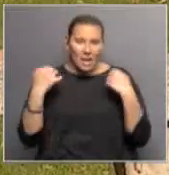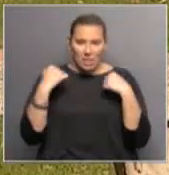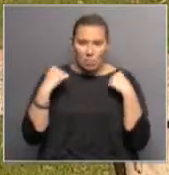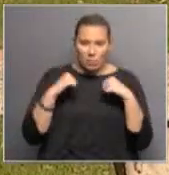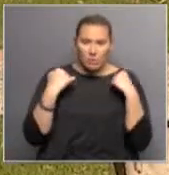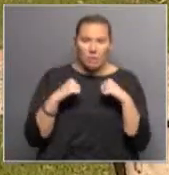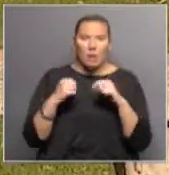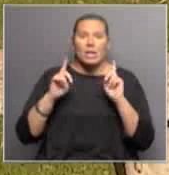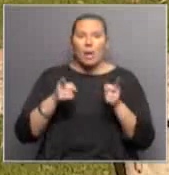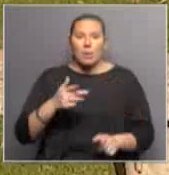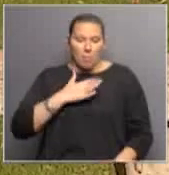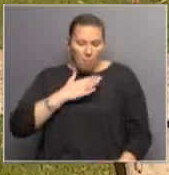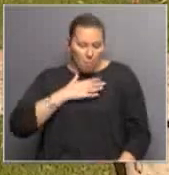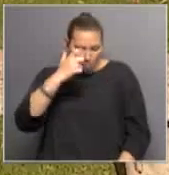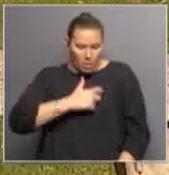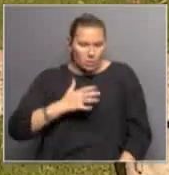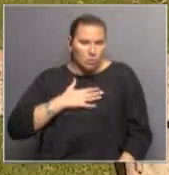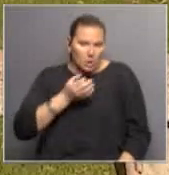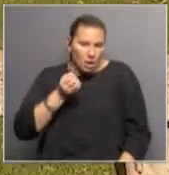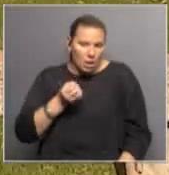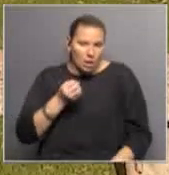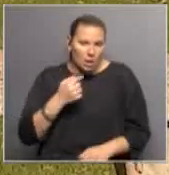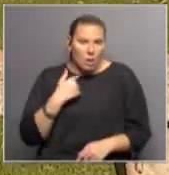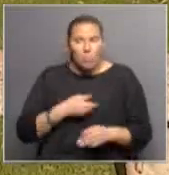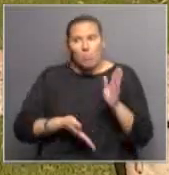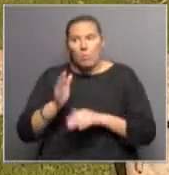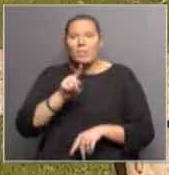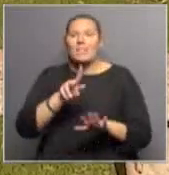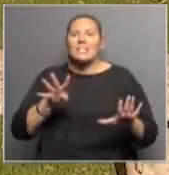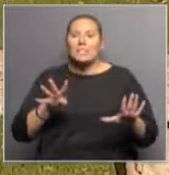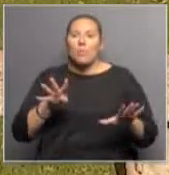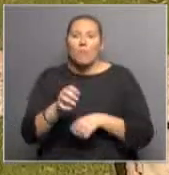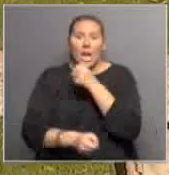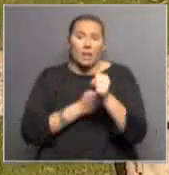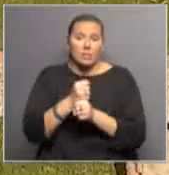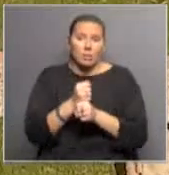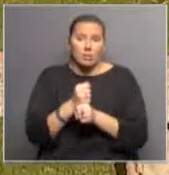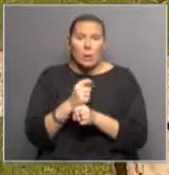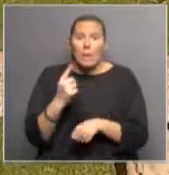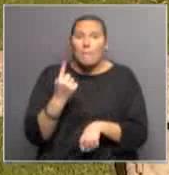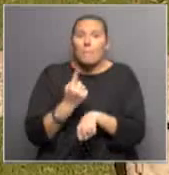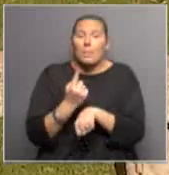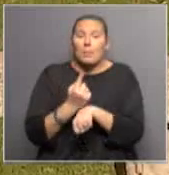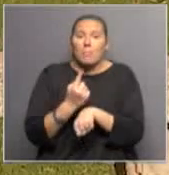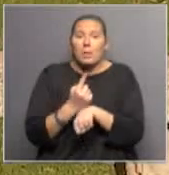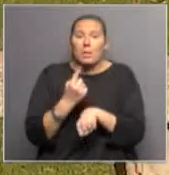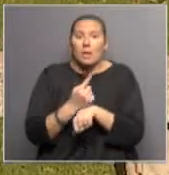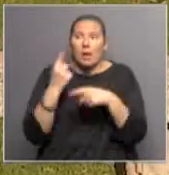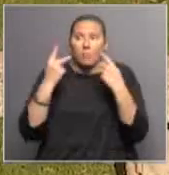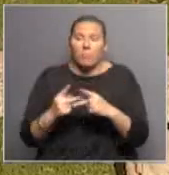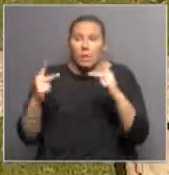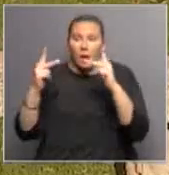como en lo personal. Me fui con 19 años, mi primera experiencia en el